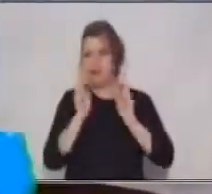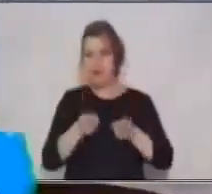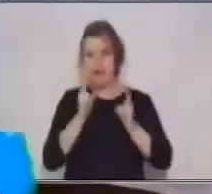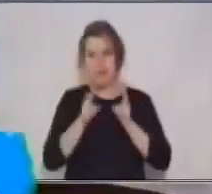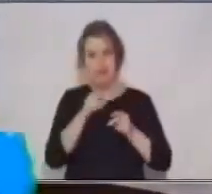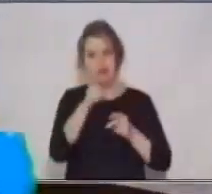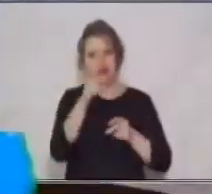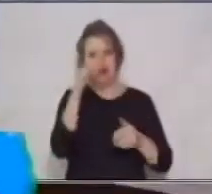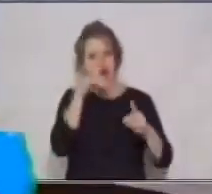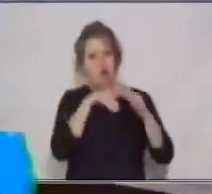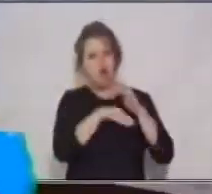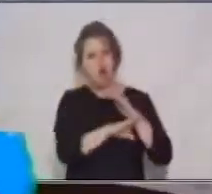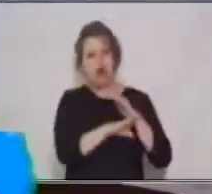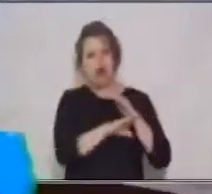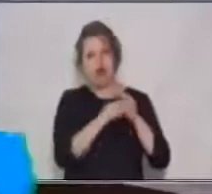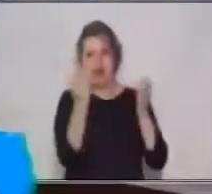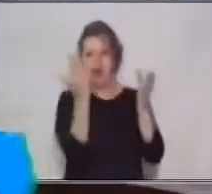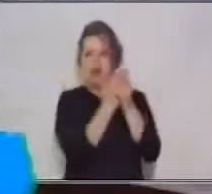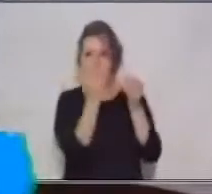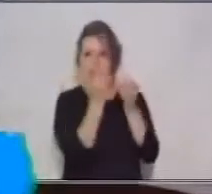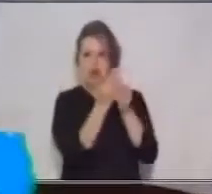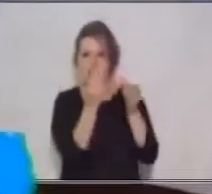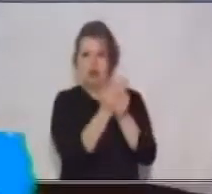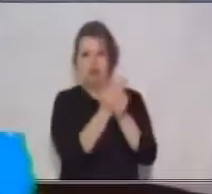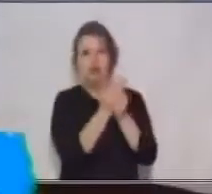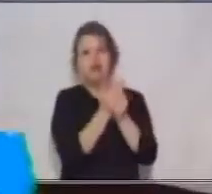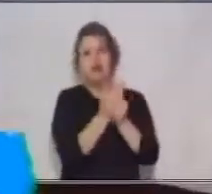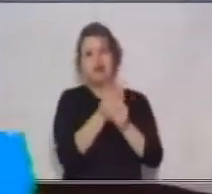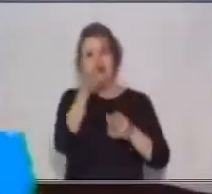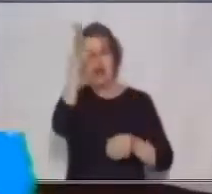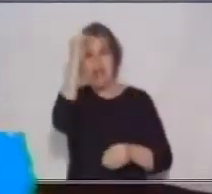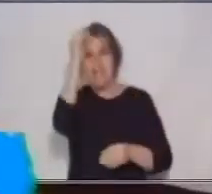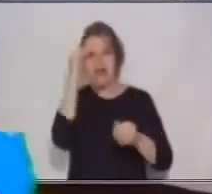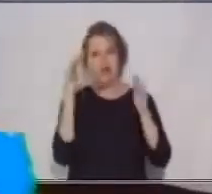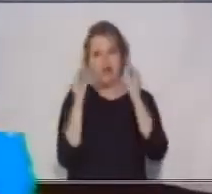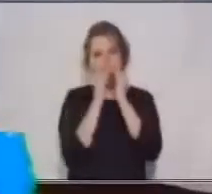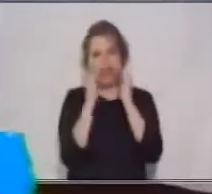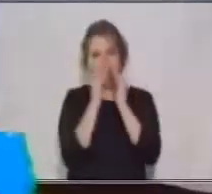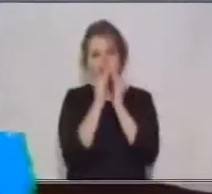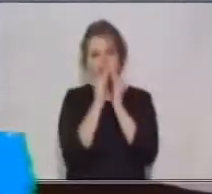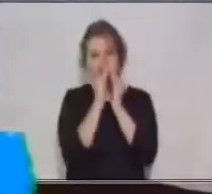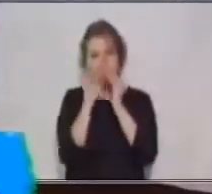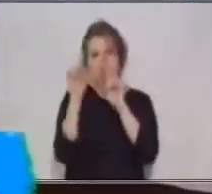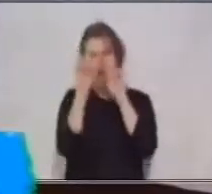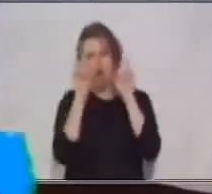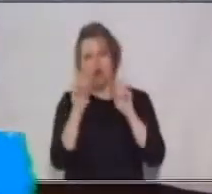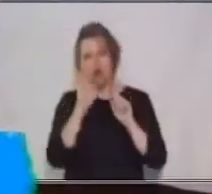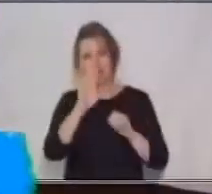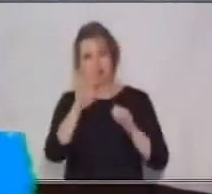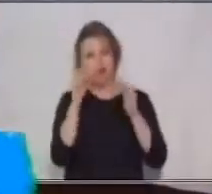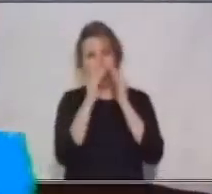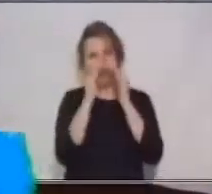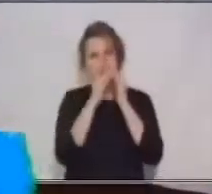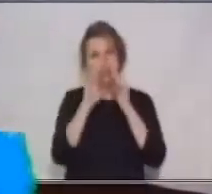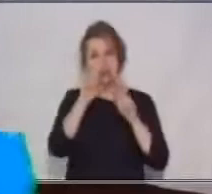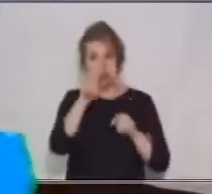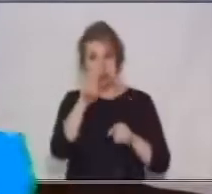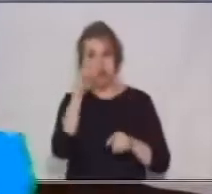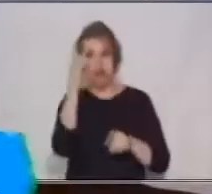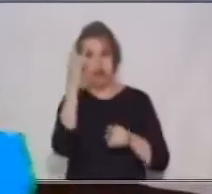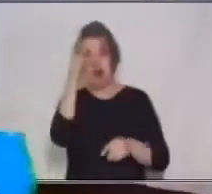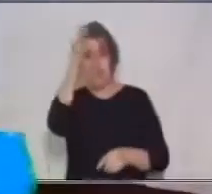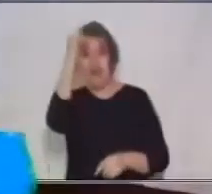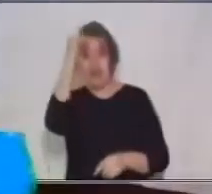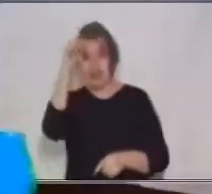que usted guarde todas sus actividades en su portafolio Aprendo en Casa. Y les pregunto en casa, ¿qué aprendieron hoy?